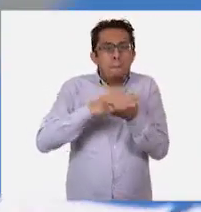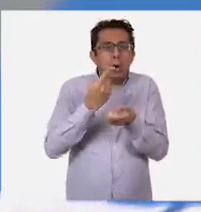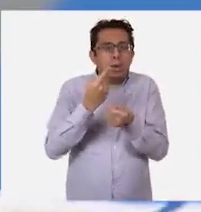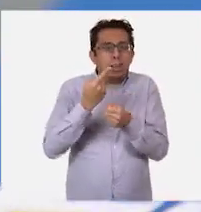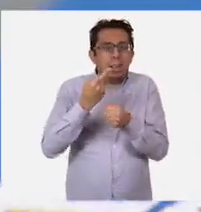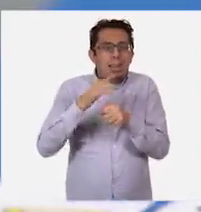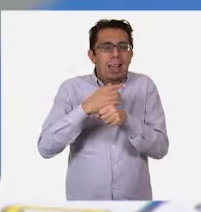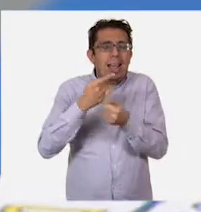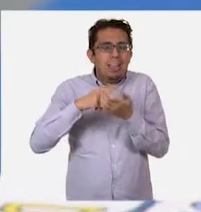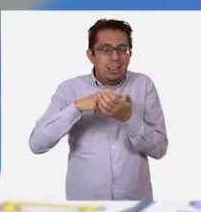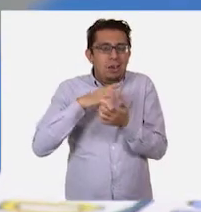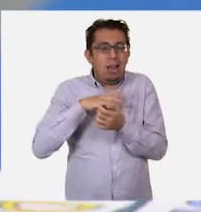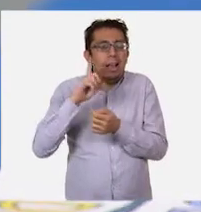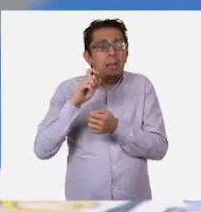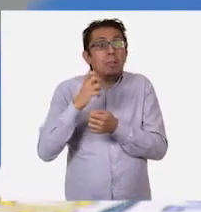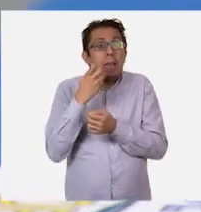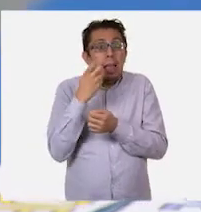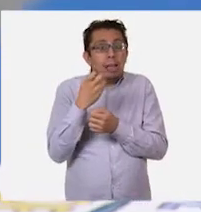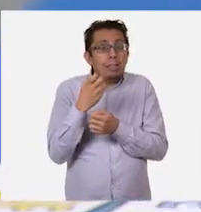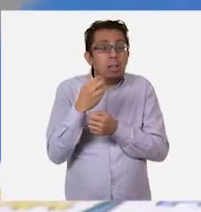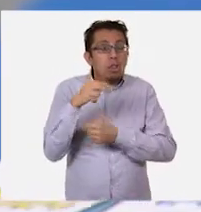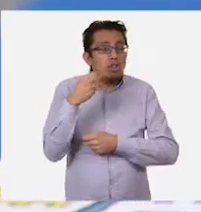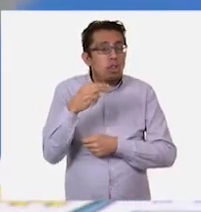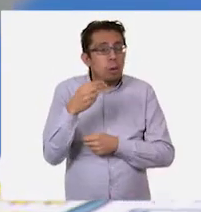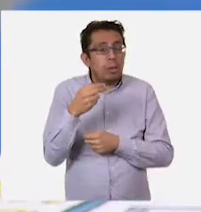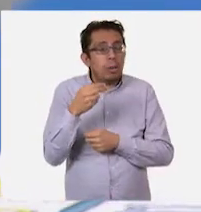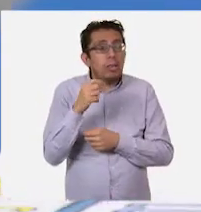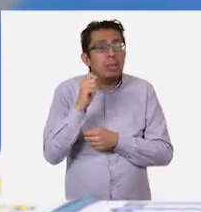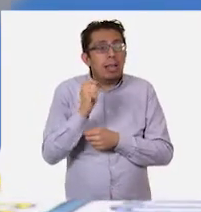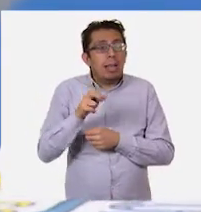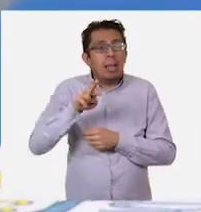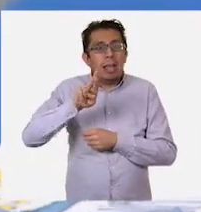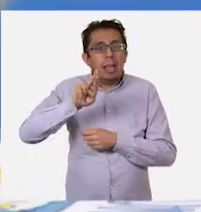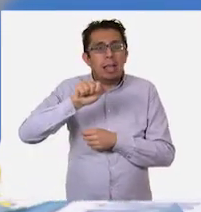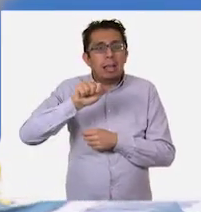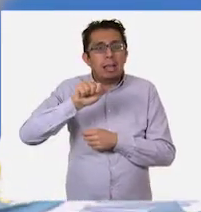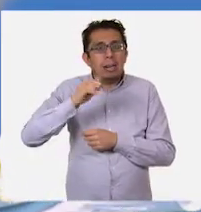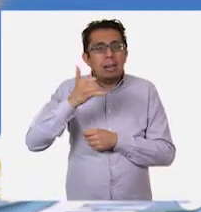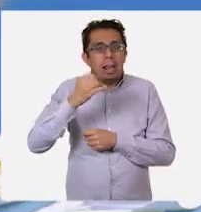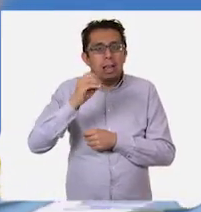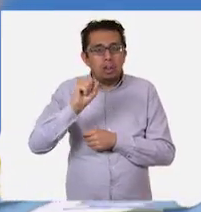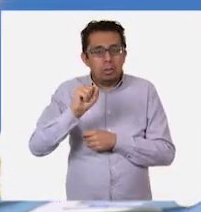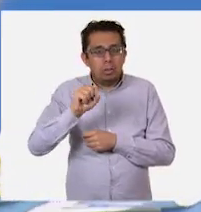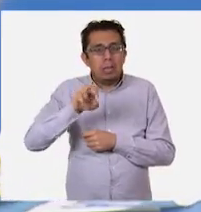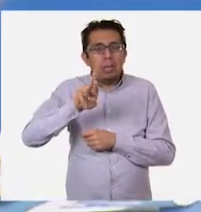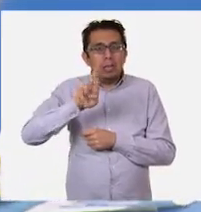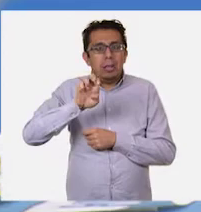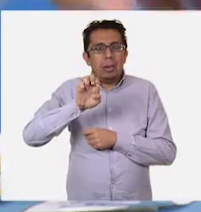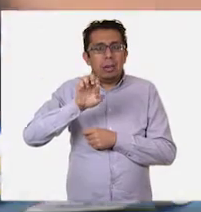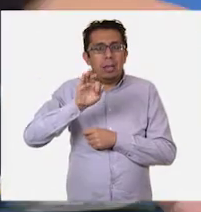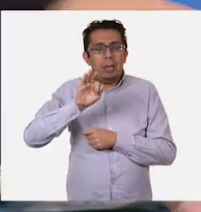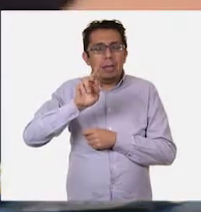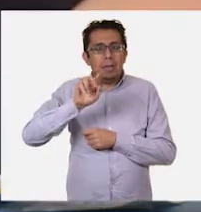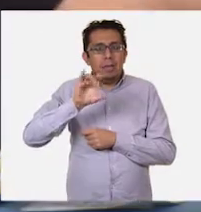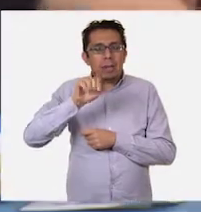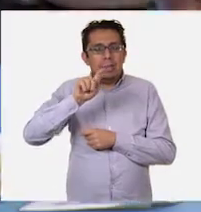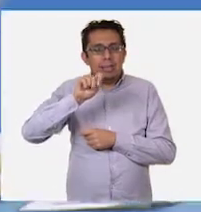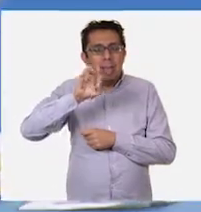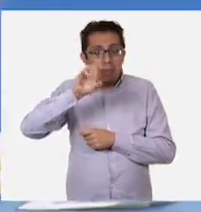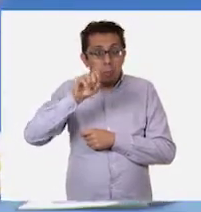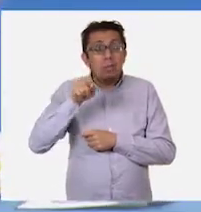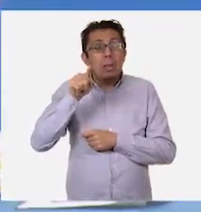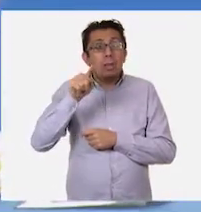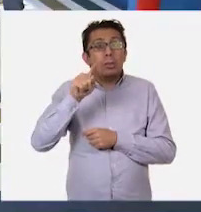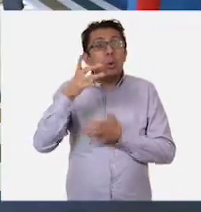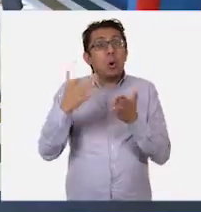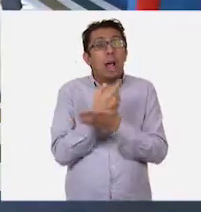Y se llaman rayos refractados. Ajolisto, ¿qué crees? Ya has ganado un